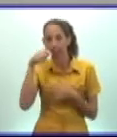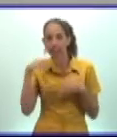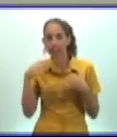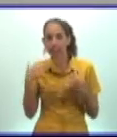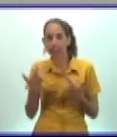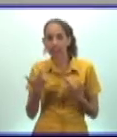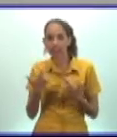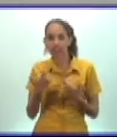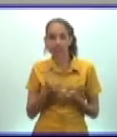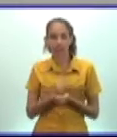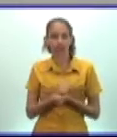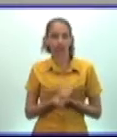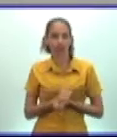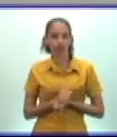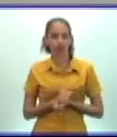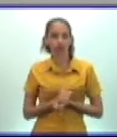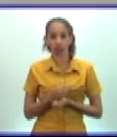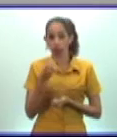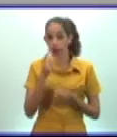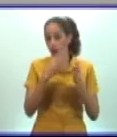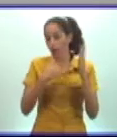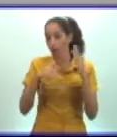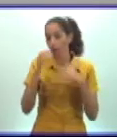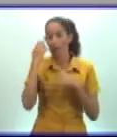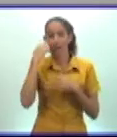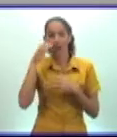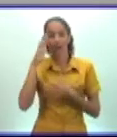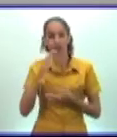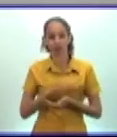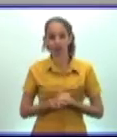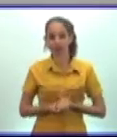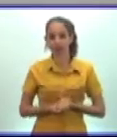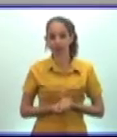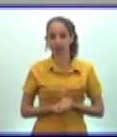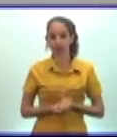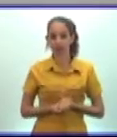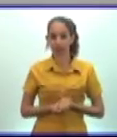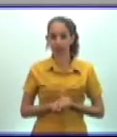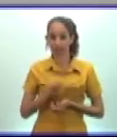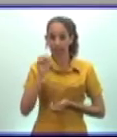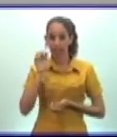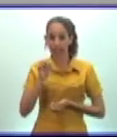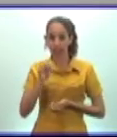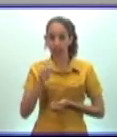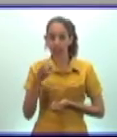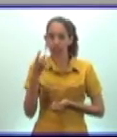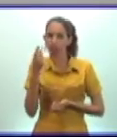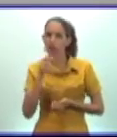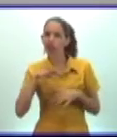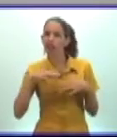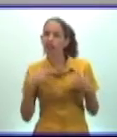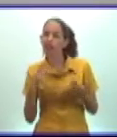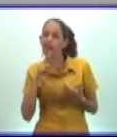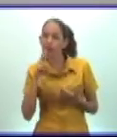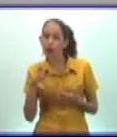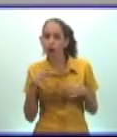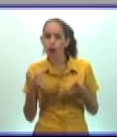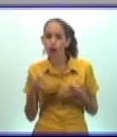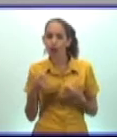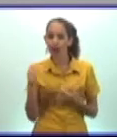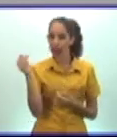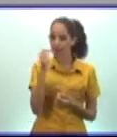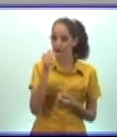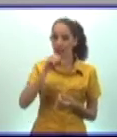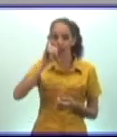que haya resultado mayor módulo. Por lo tanto, el resultado es menos 6 un quinto